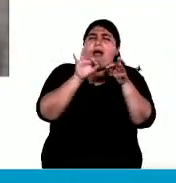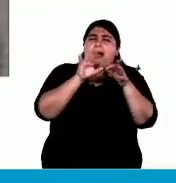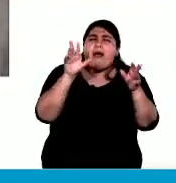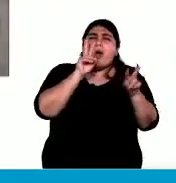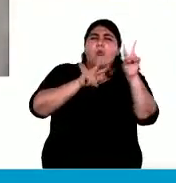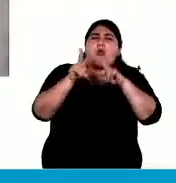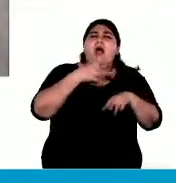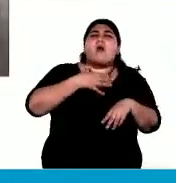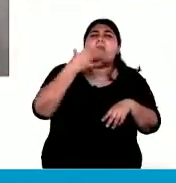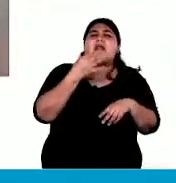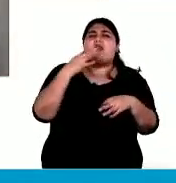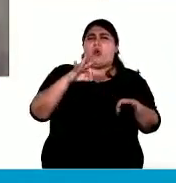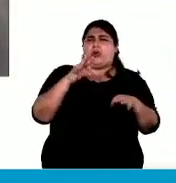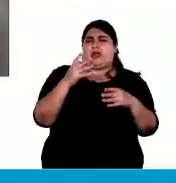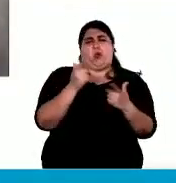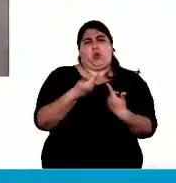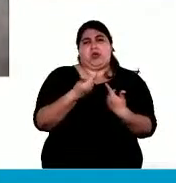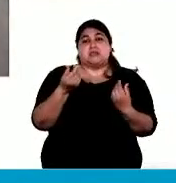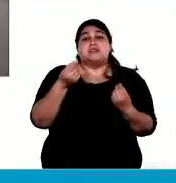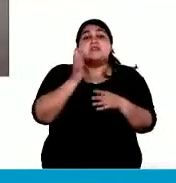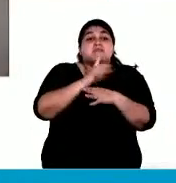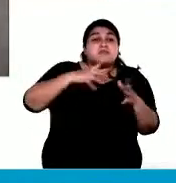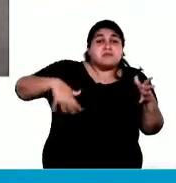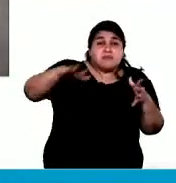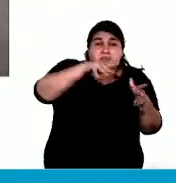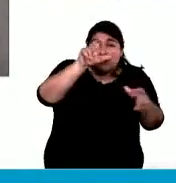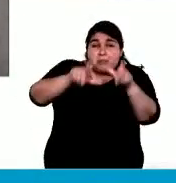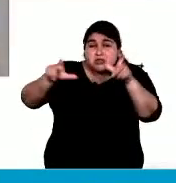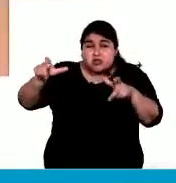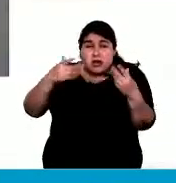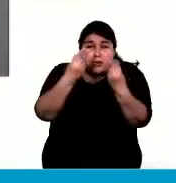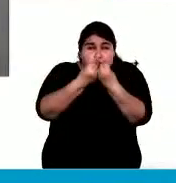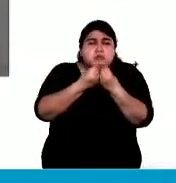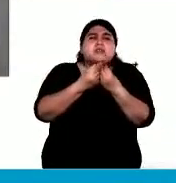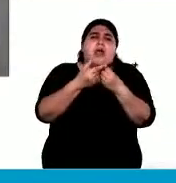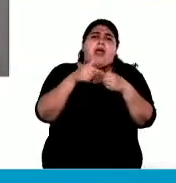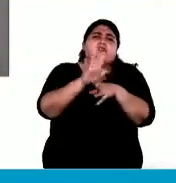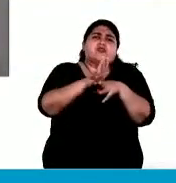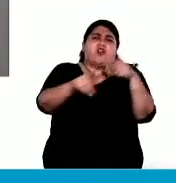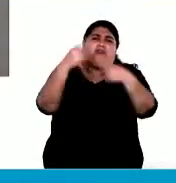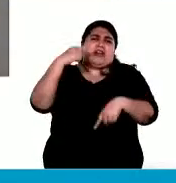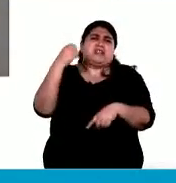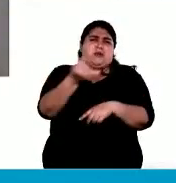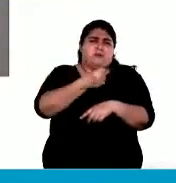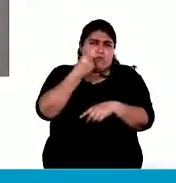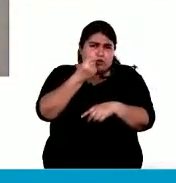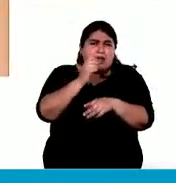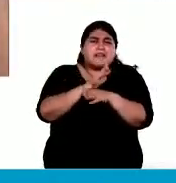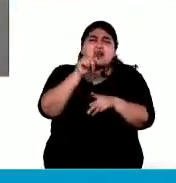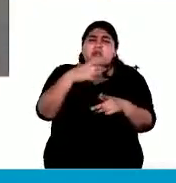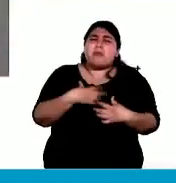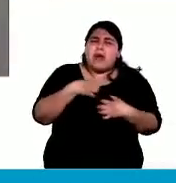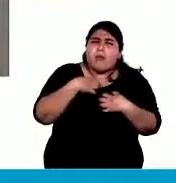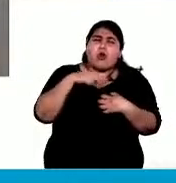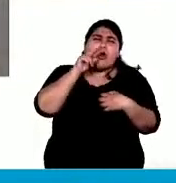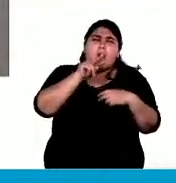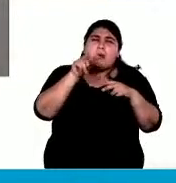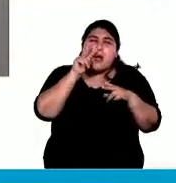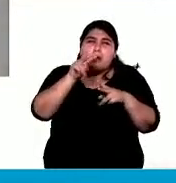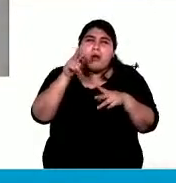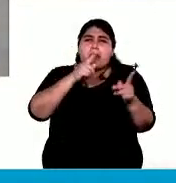verdad única, cuando la pluralidad nos hace mejores como sociedad. Me indigna el silencio de muchos compañeros, me indigna la